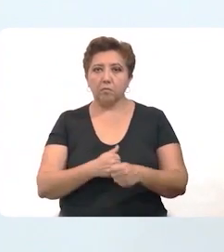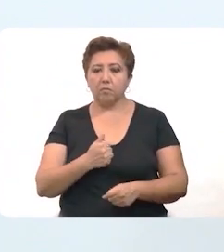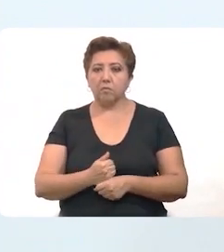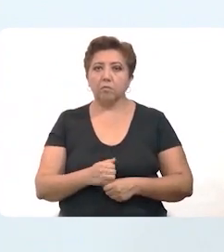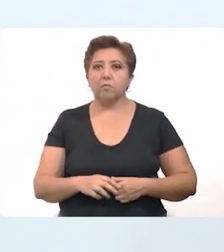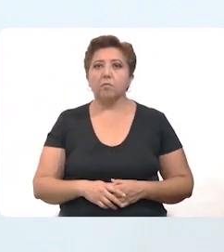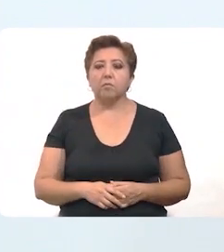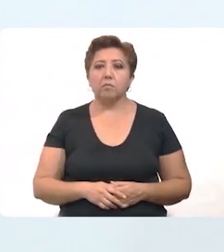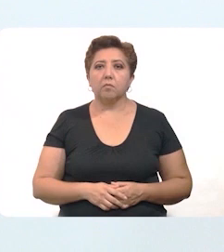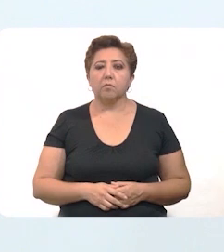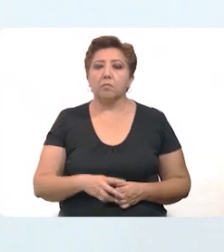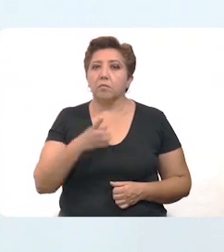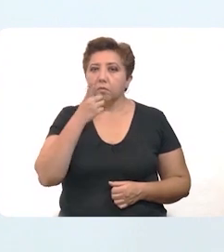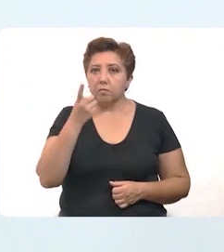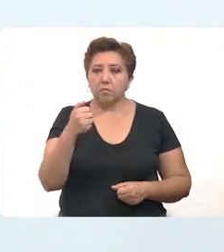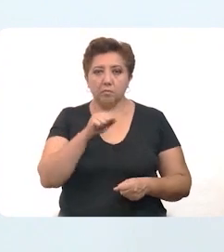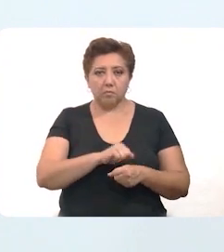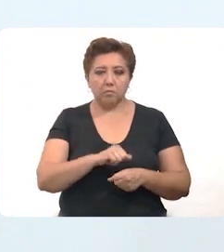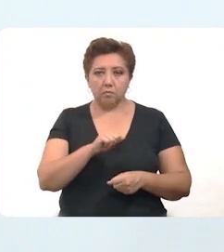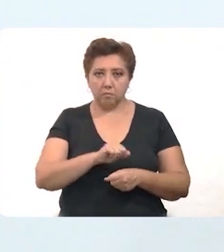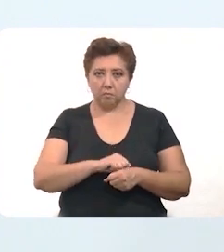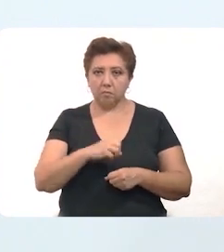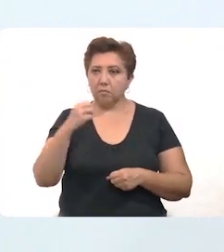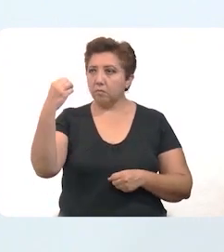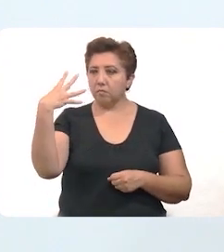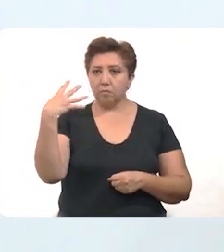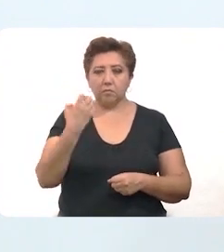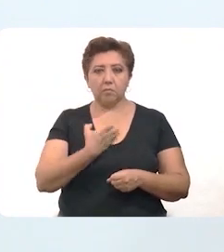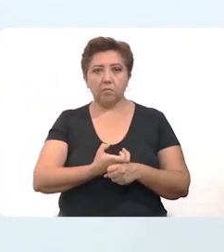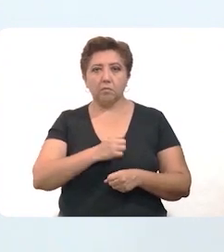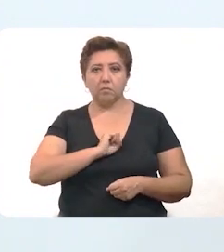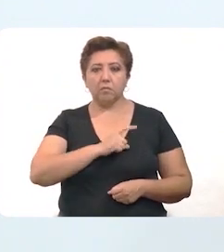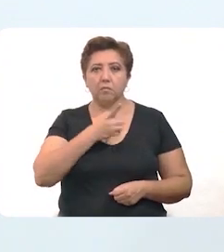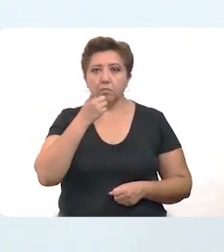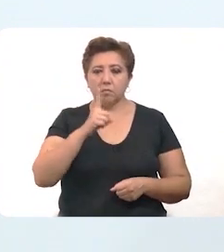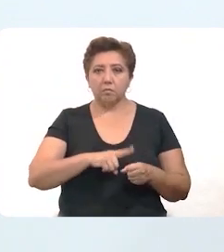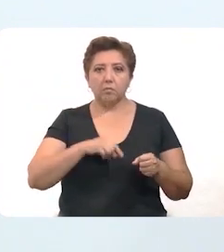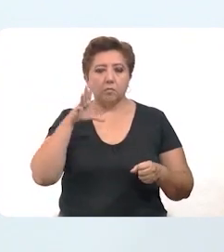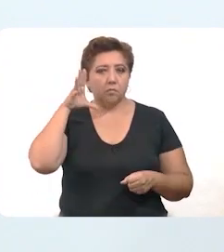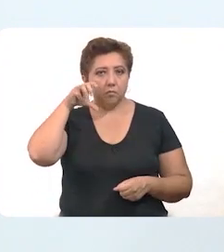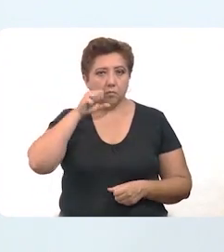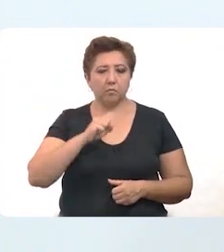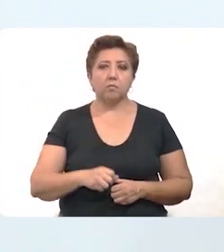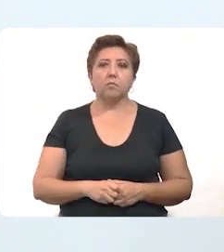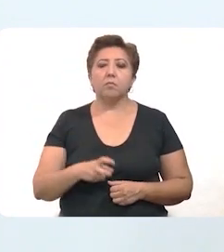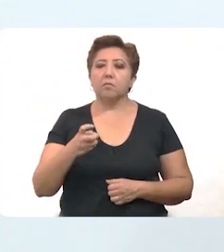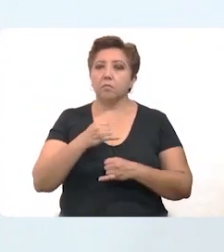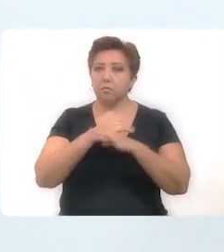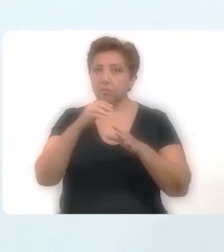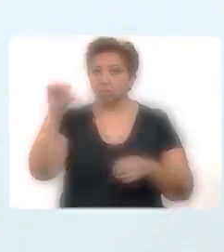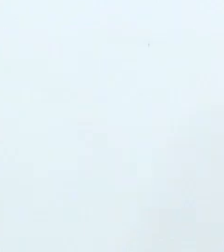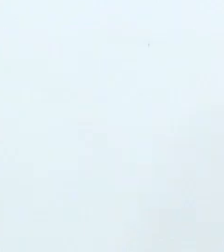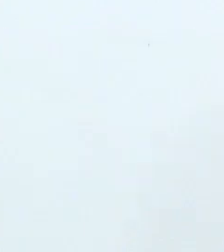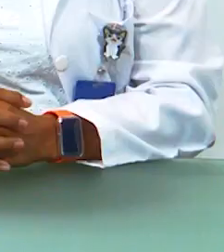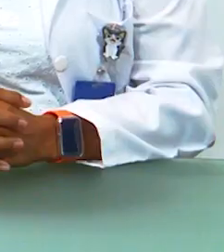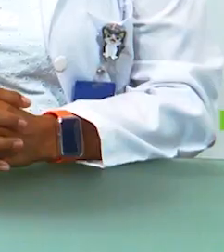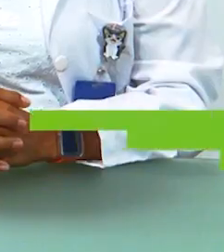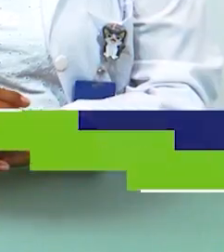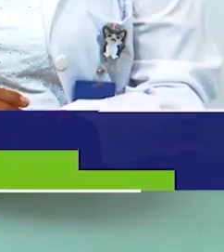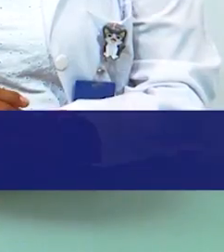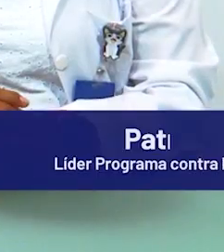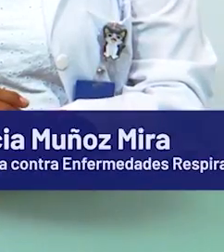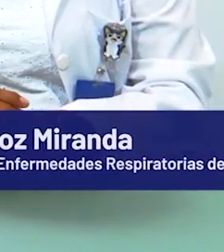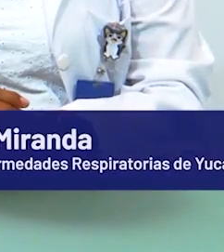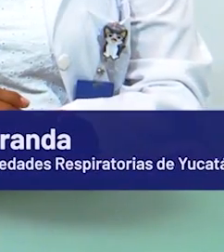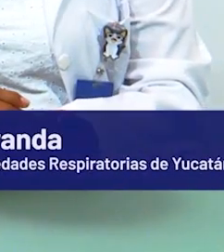99 años. Los indicadores semanales de nuestro semáforo estatal de salud marcan color naranja. Ese es el informe del día de hoy,